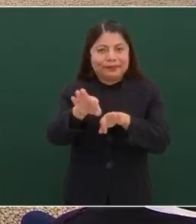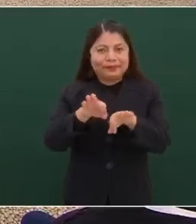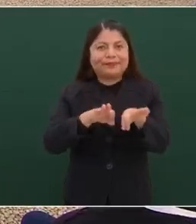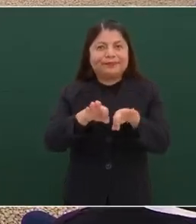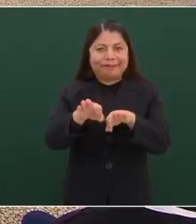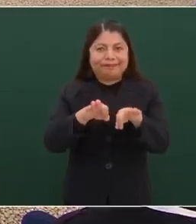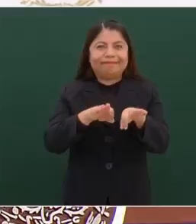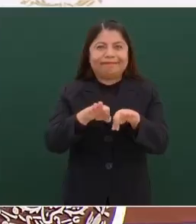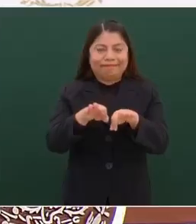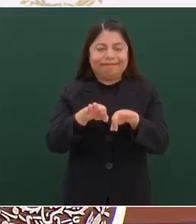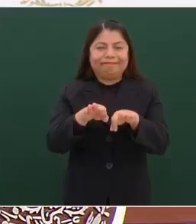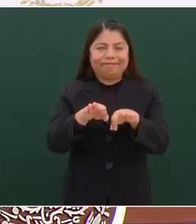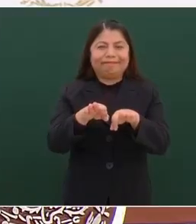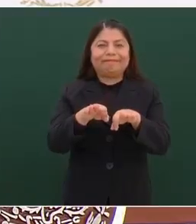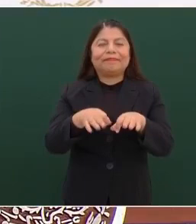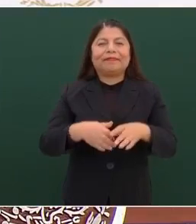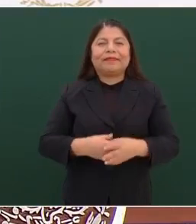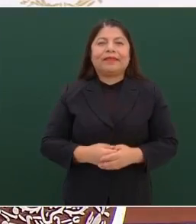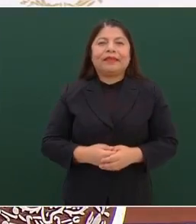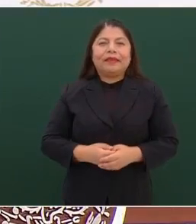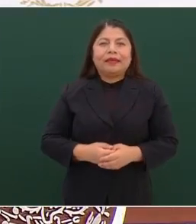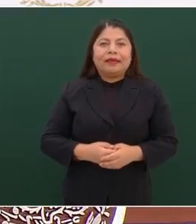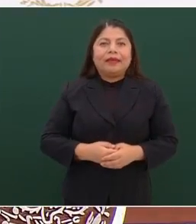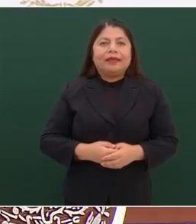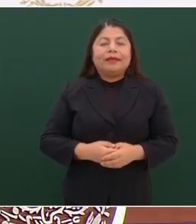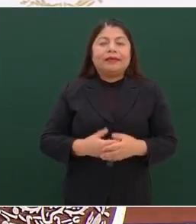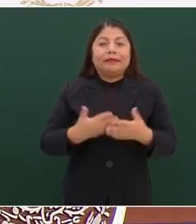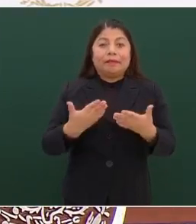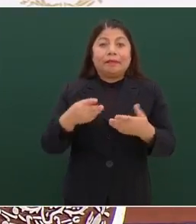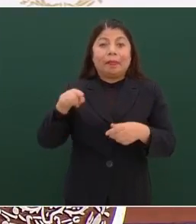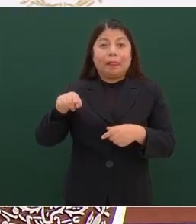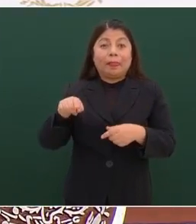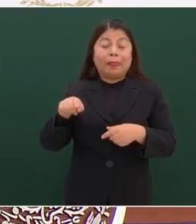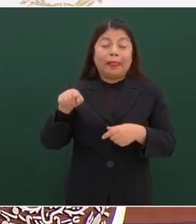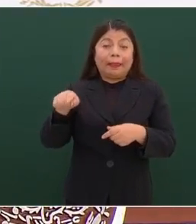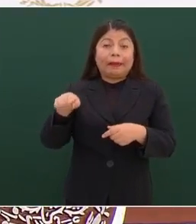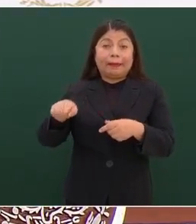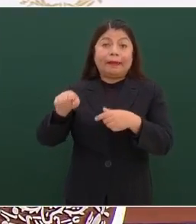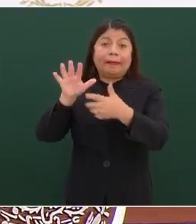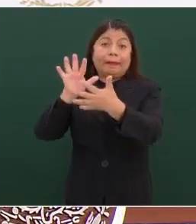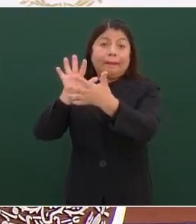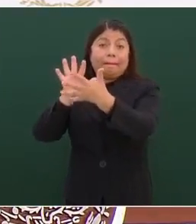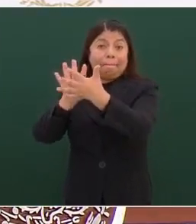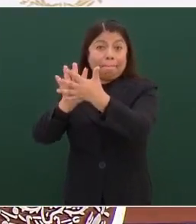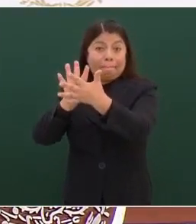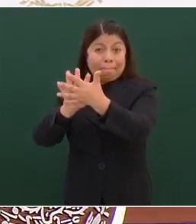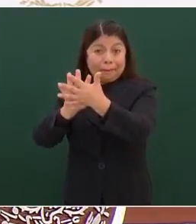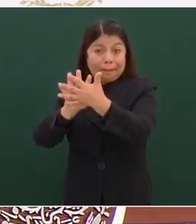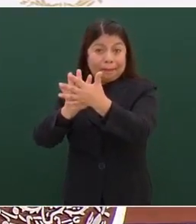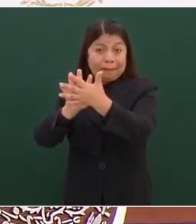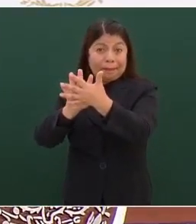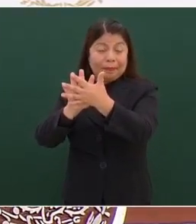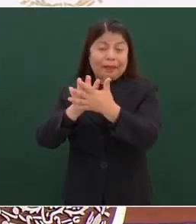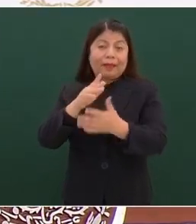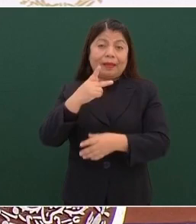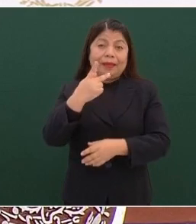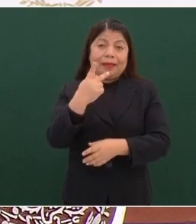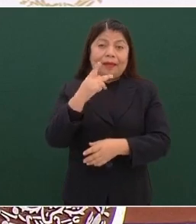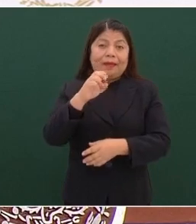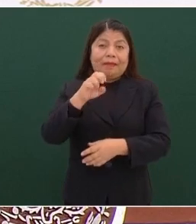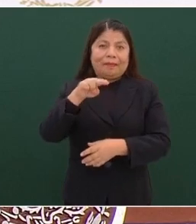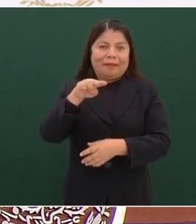sí sigamos llevándonos a aquellos que se portan mal en los penales, y no los llevamos a los centros